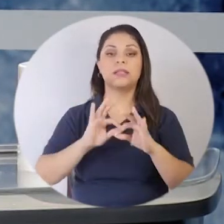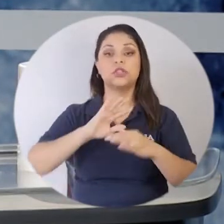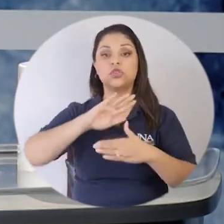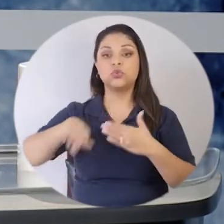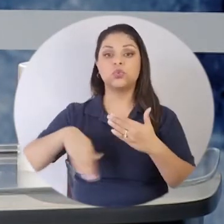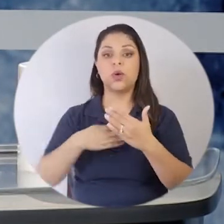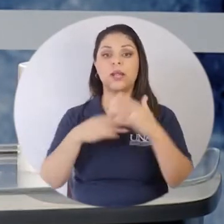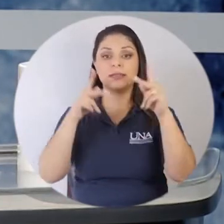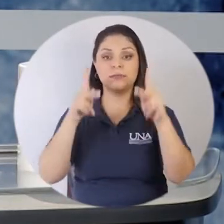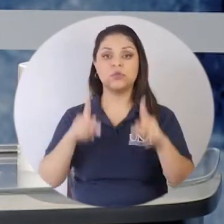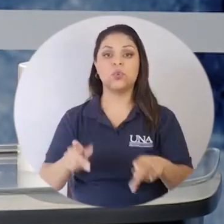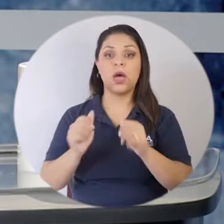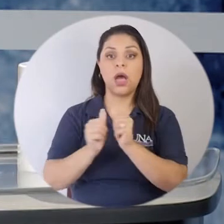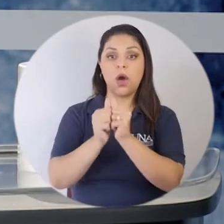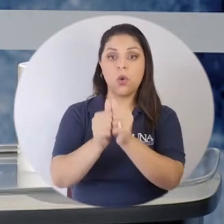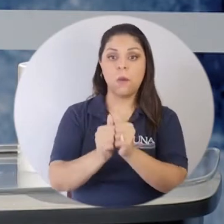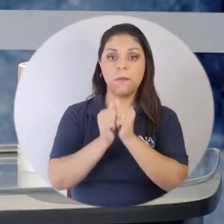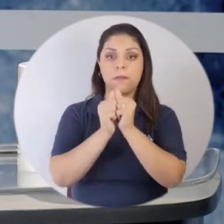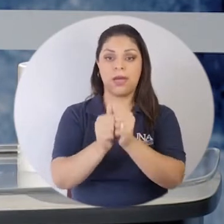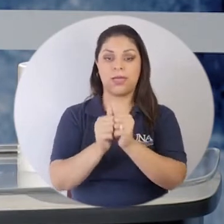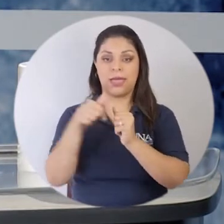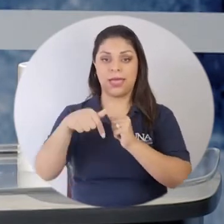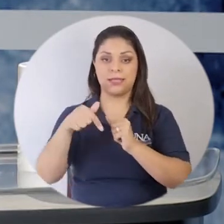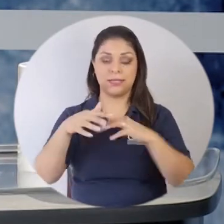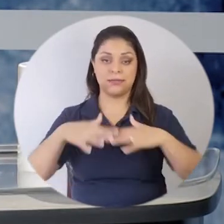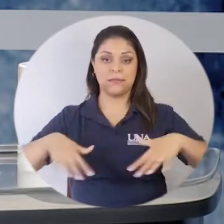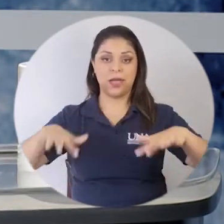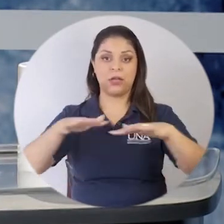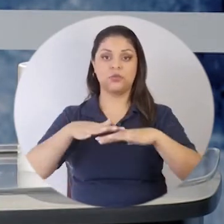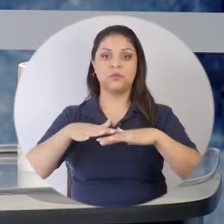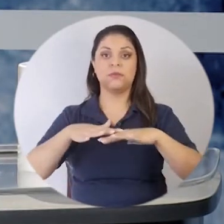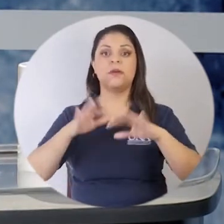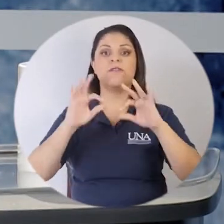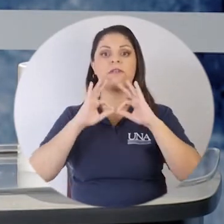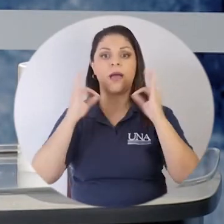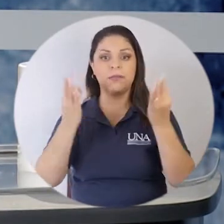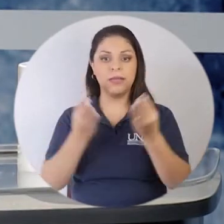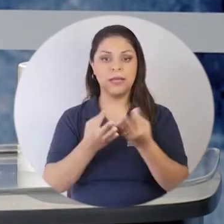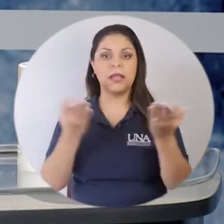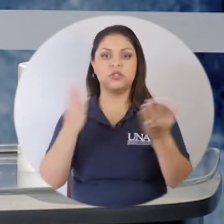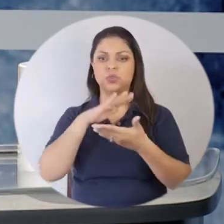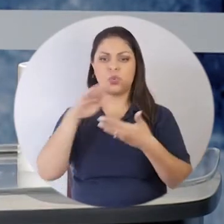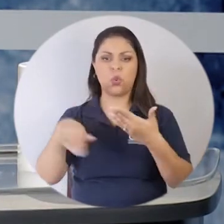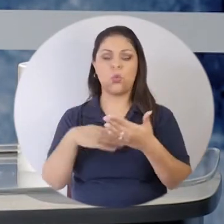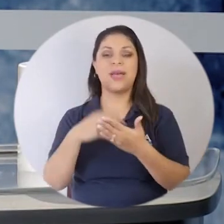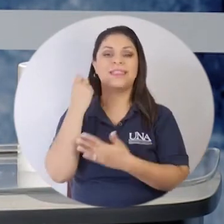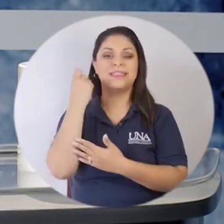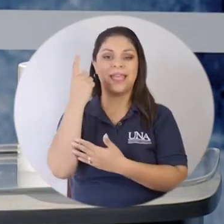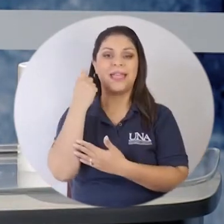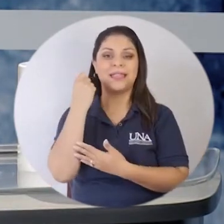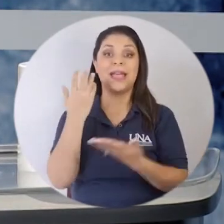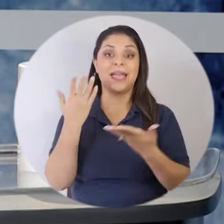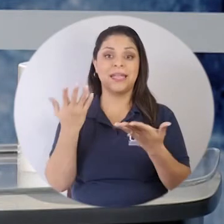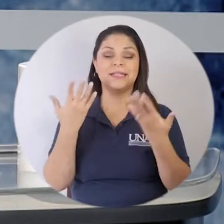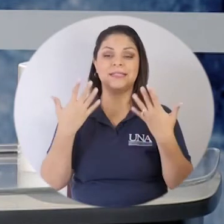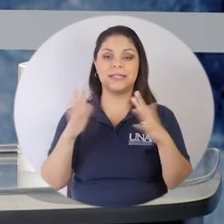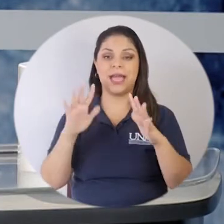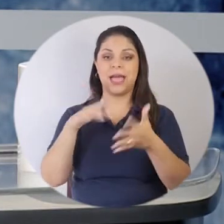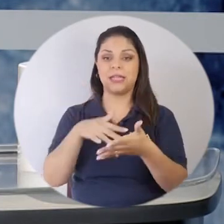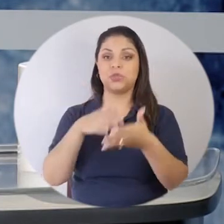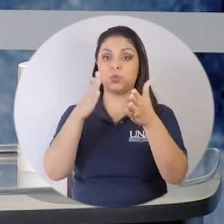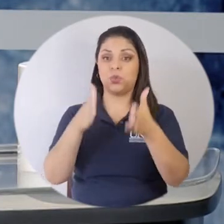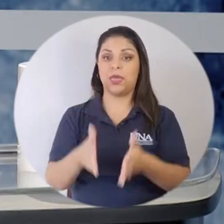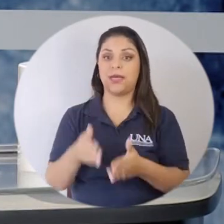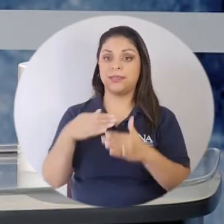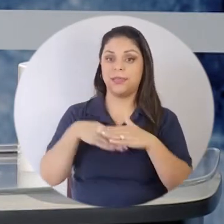personas que nos están acompañando en este espacio, esa persona con discapacidad, esas familias, entiendan que, bueno, que ya el estudiante ingresa,